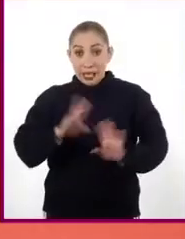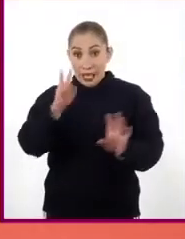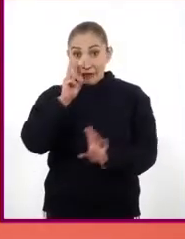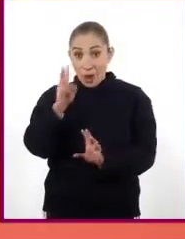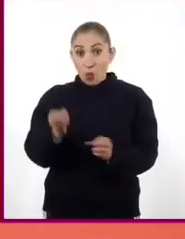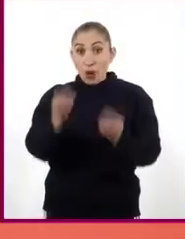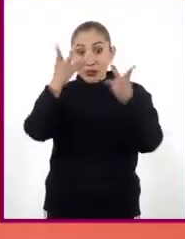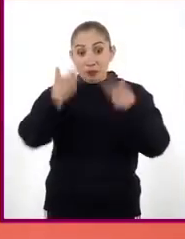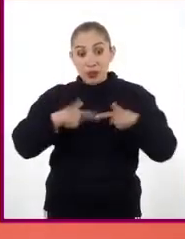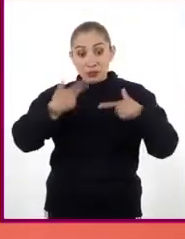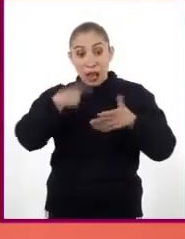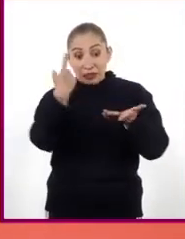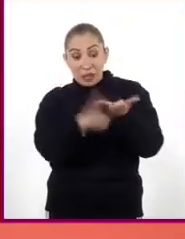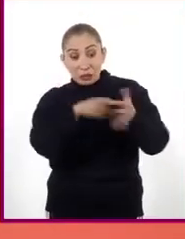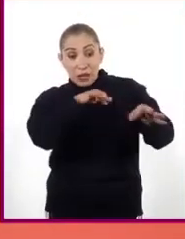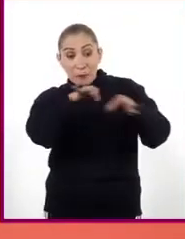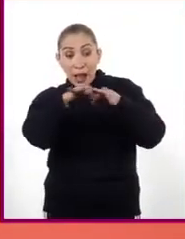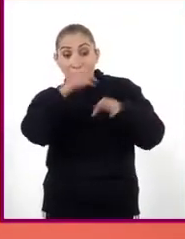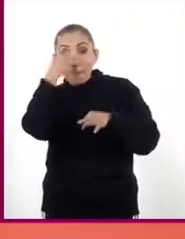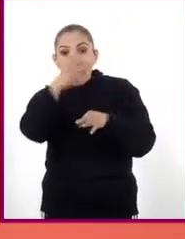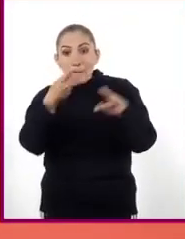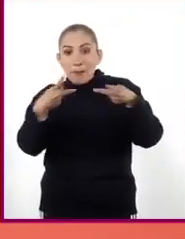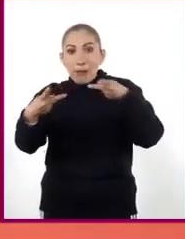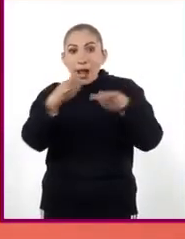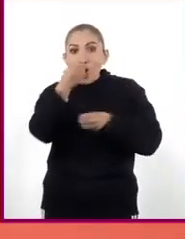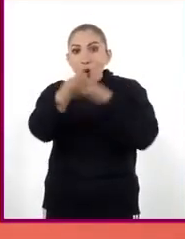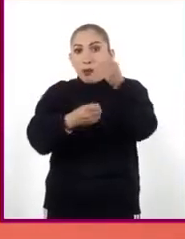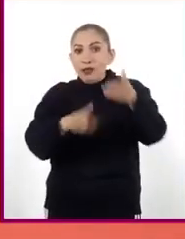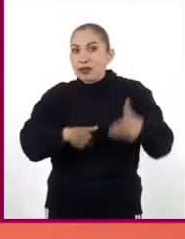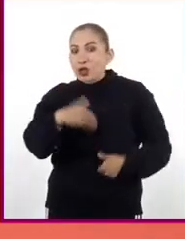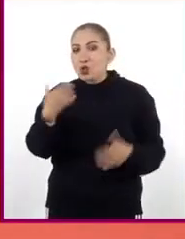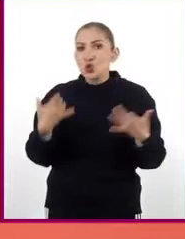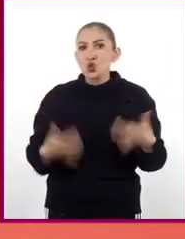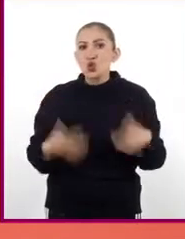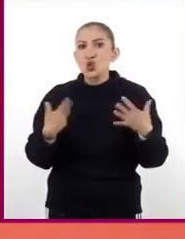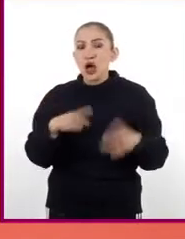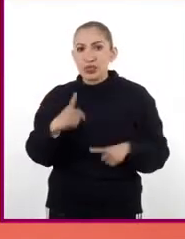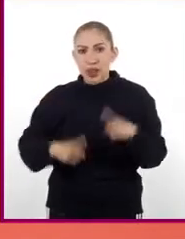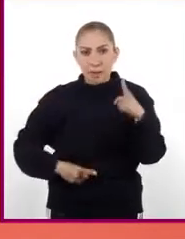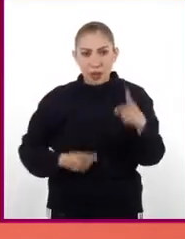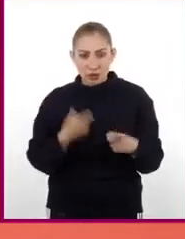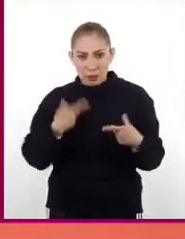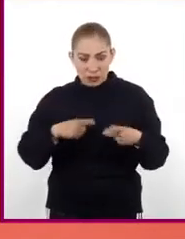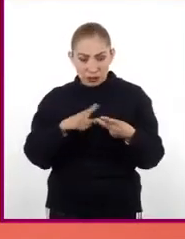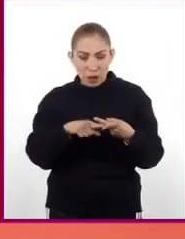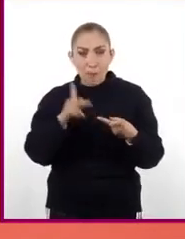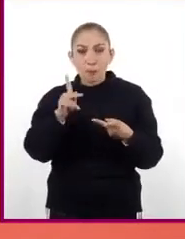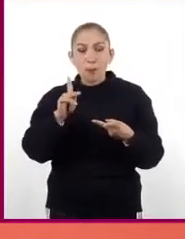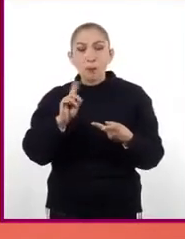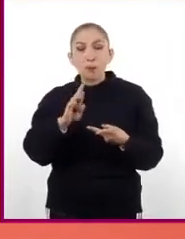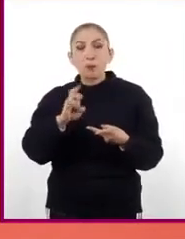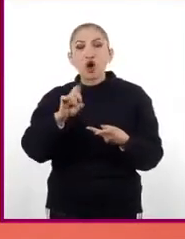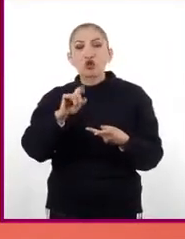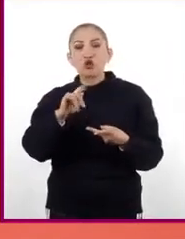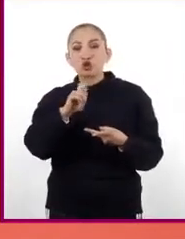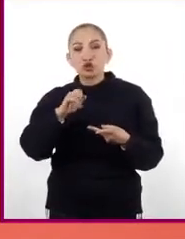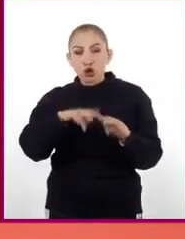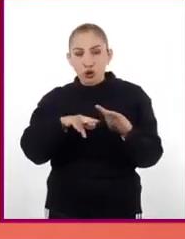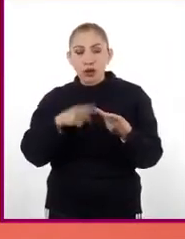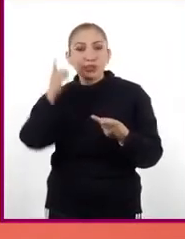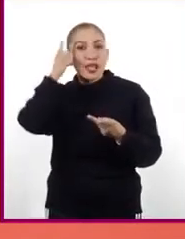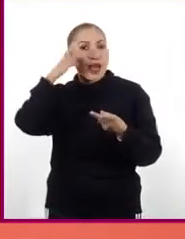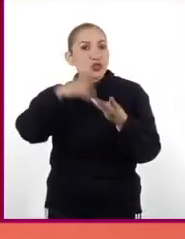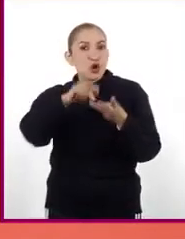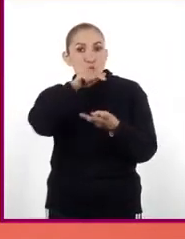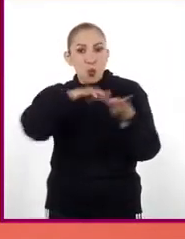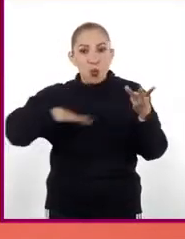¿Vieron cuántas personas intervienen para crear una obra teatral? Dramaturgo, productor, director